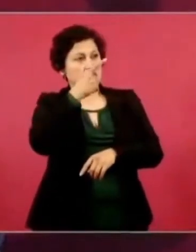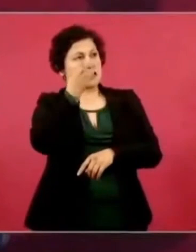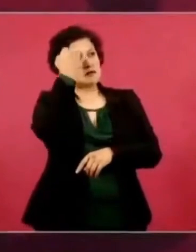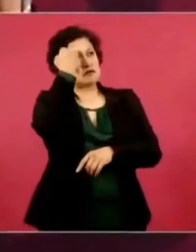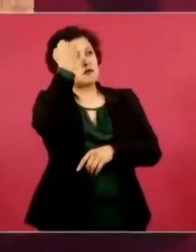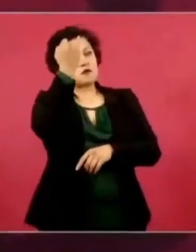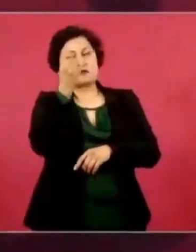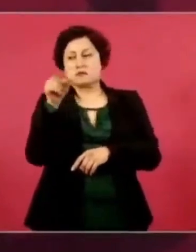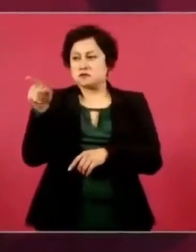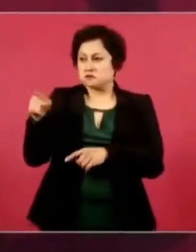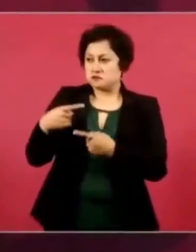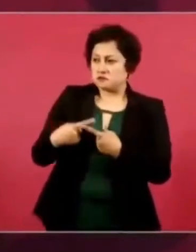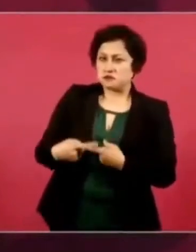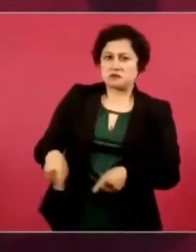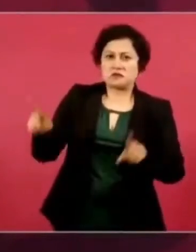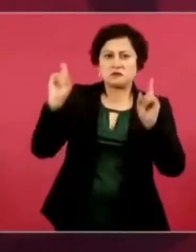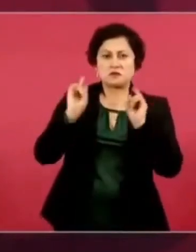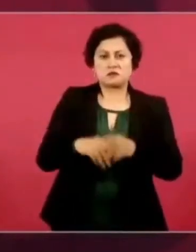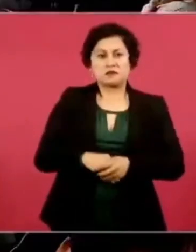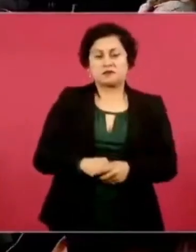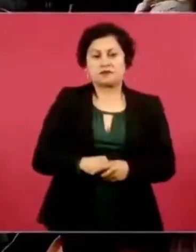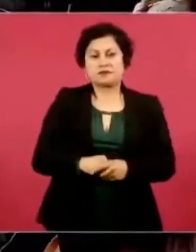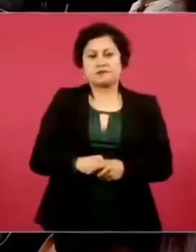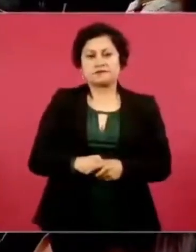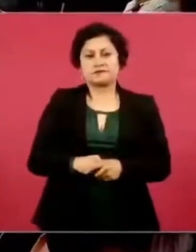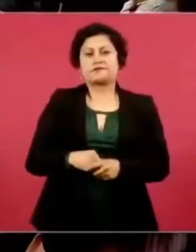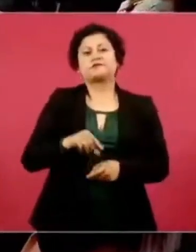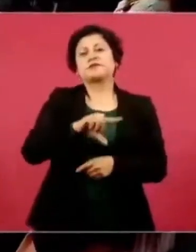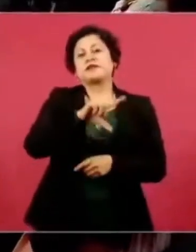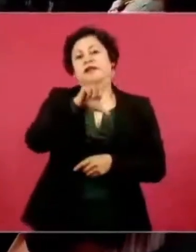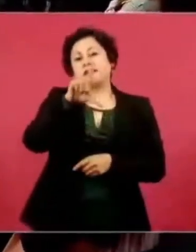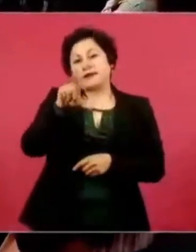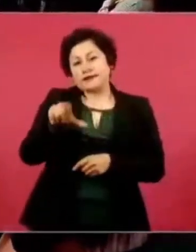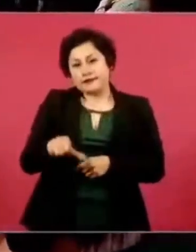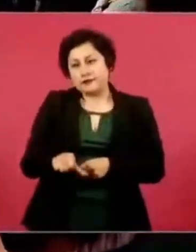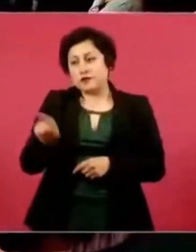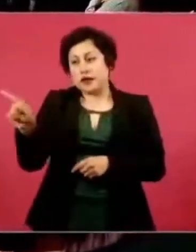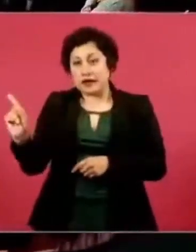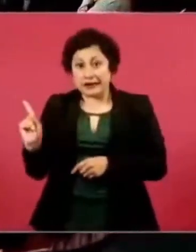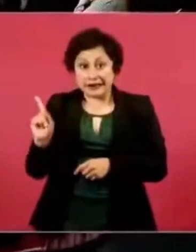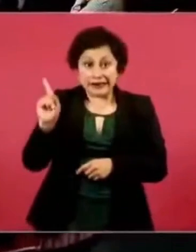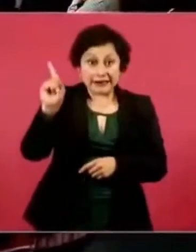y lo va a decir al Colegio de México, en donde también,